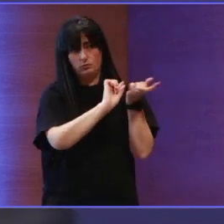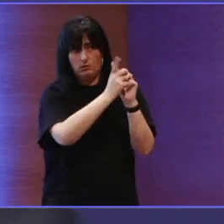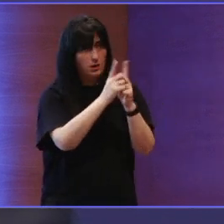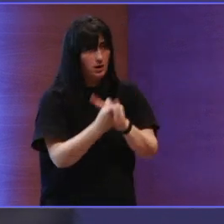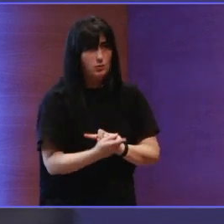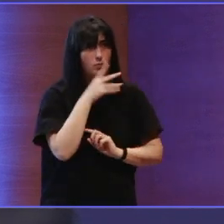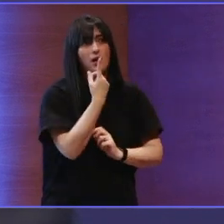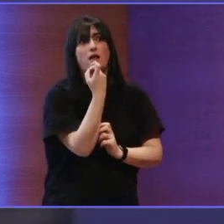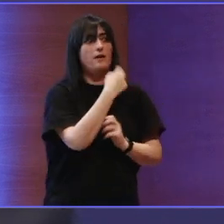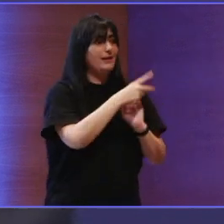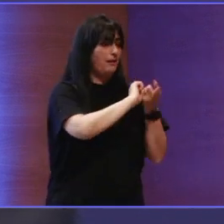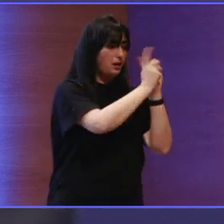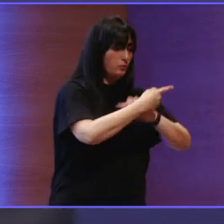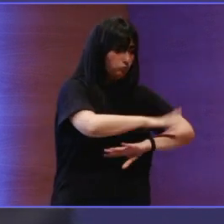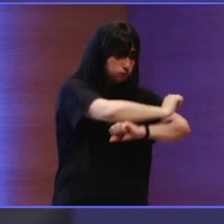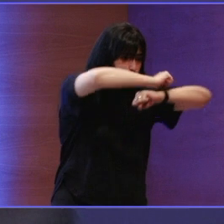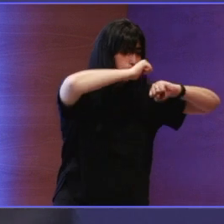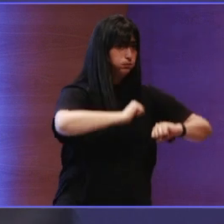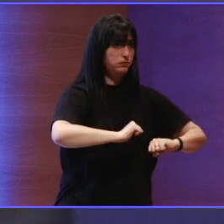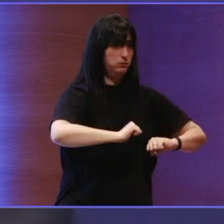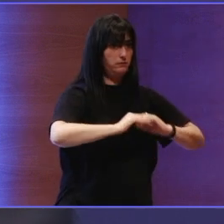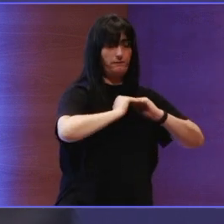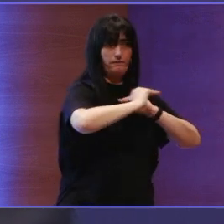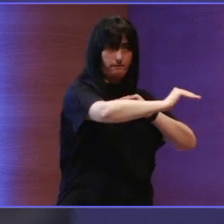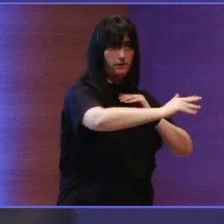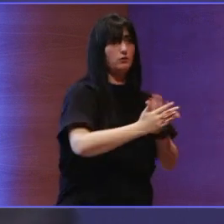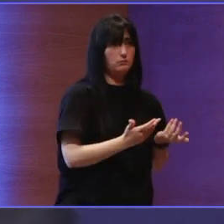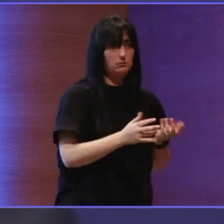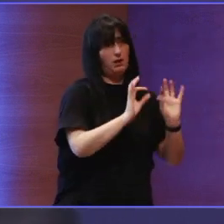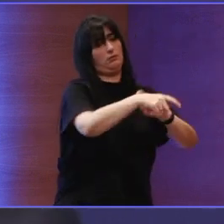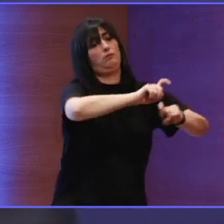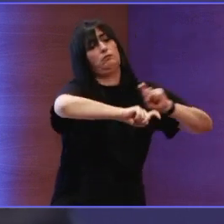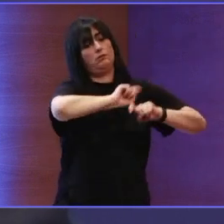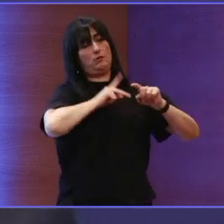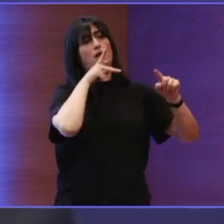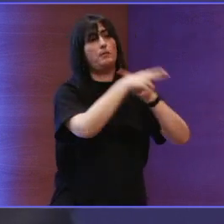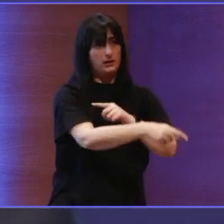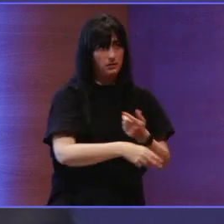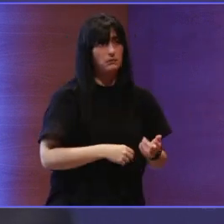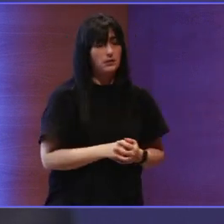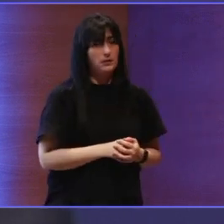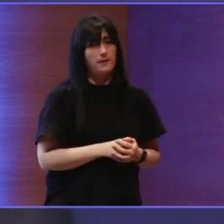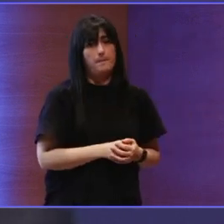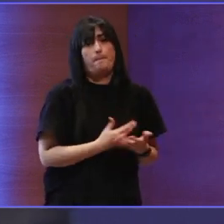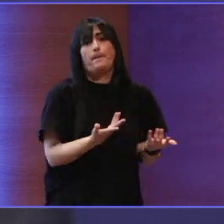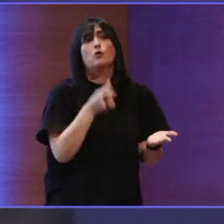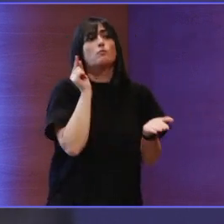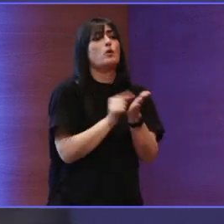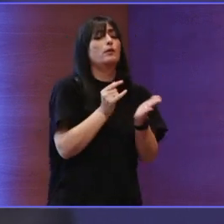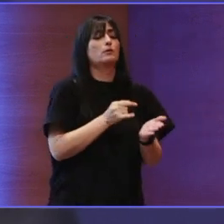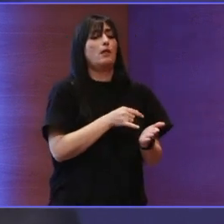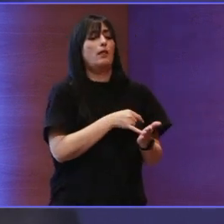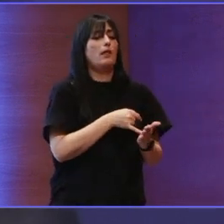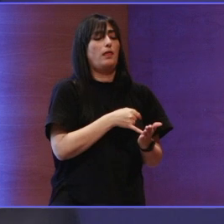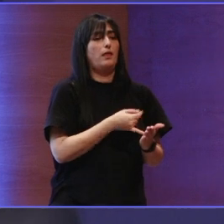anclar los cambios El Gran riesgo era el de la regresión el de que se aprovecharan momentos de fragilidad o de